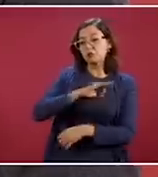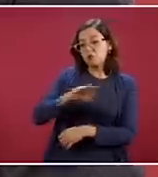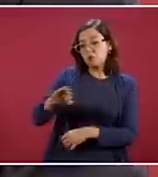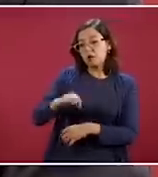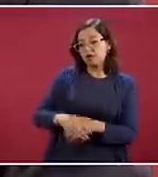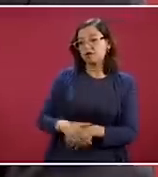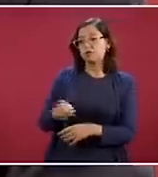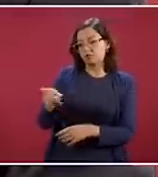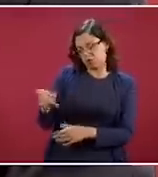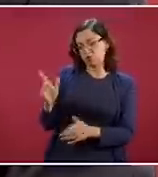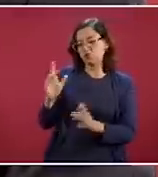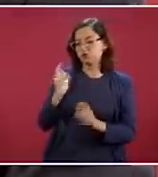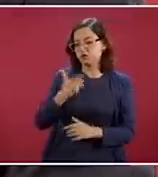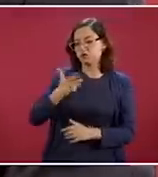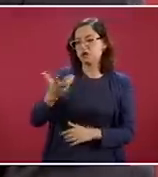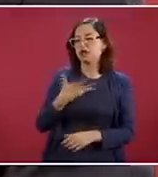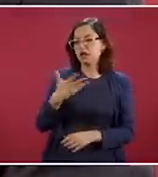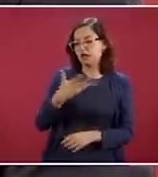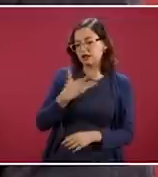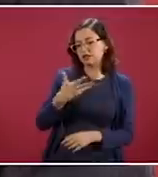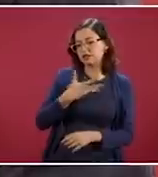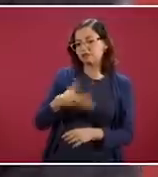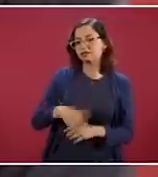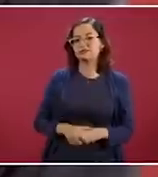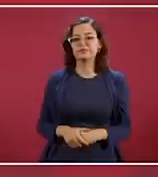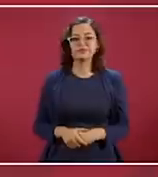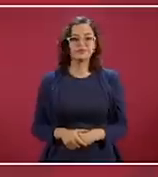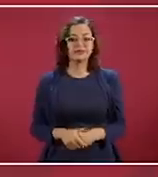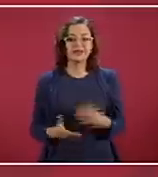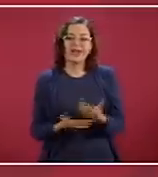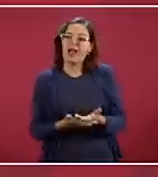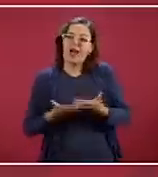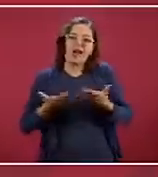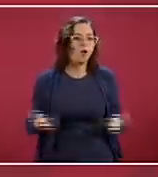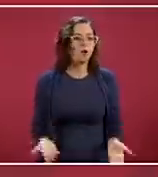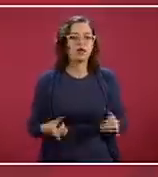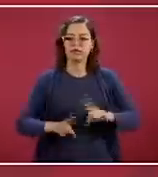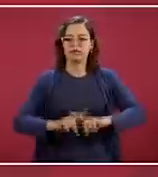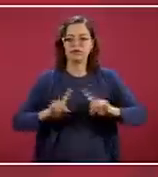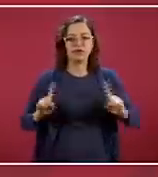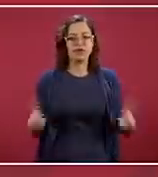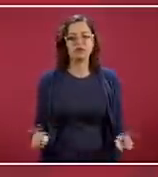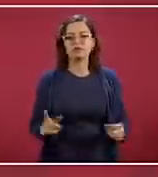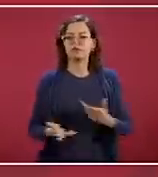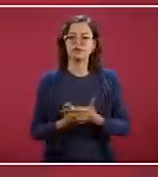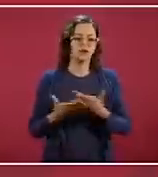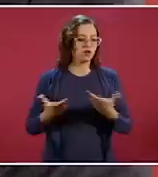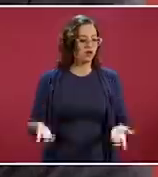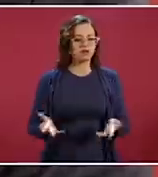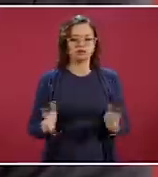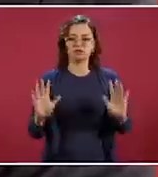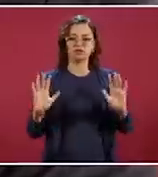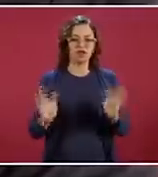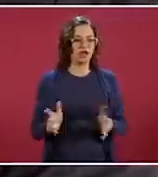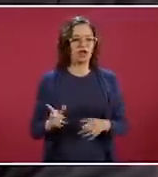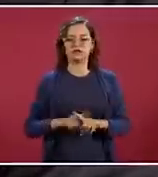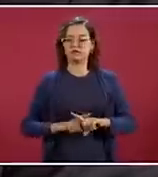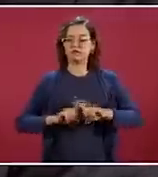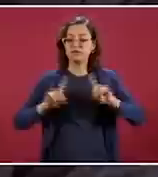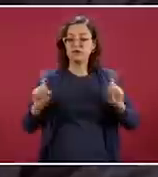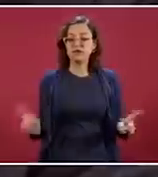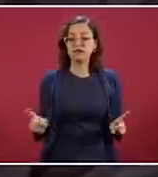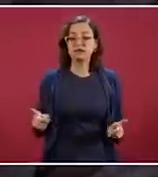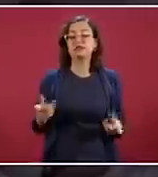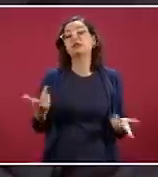de las participaciones. Eso ya no se hace. Y lo cierto es que